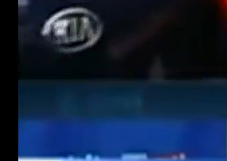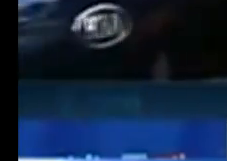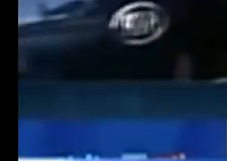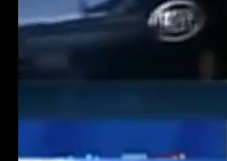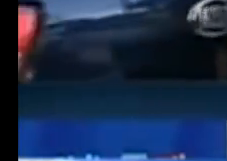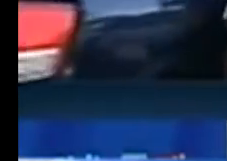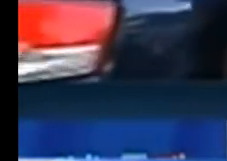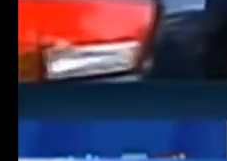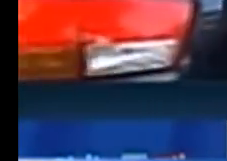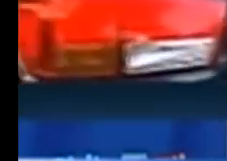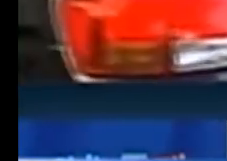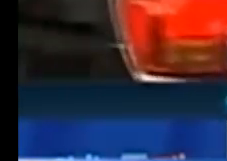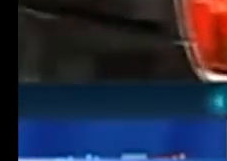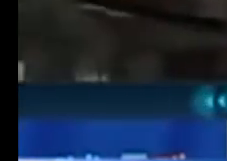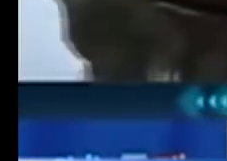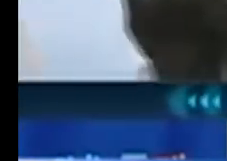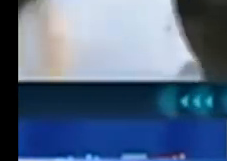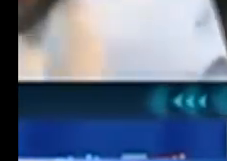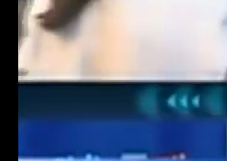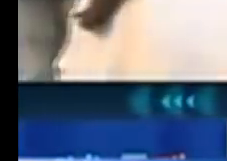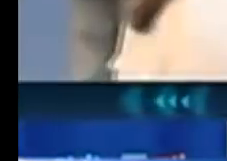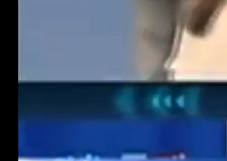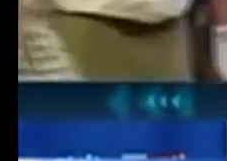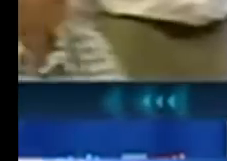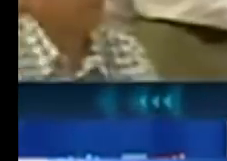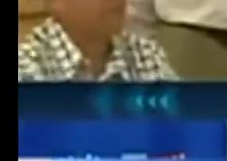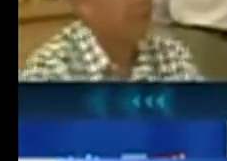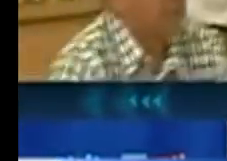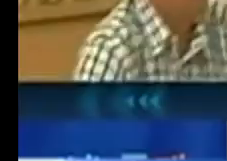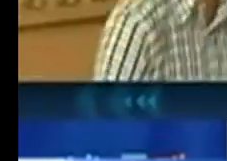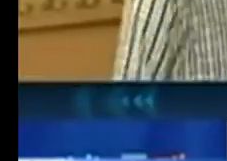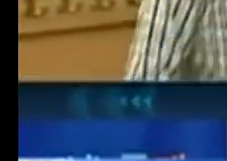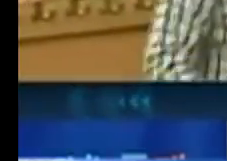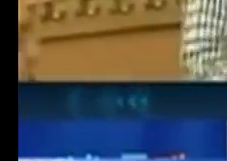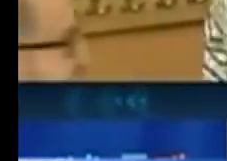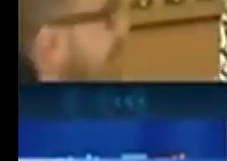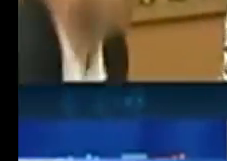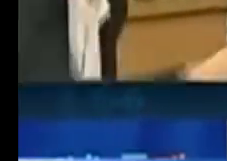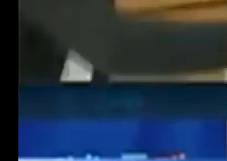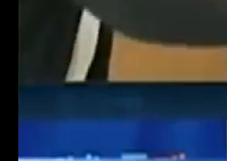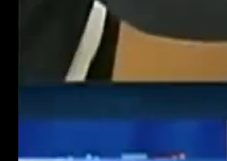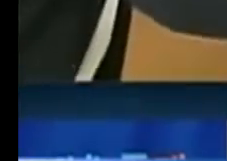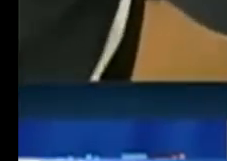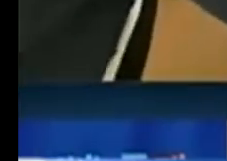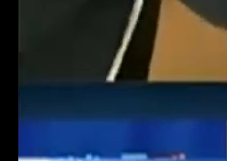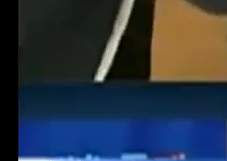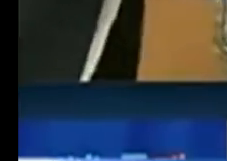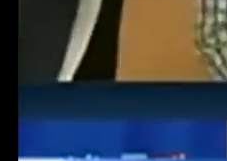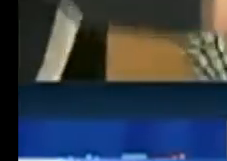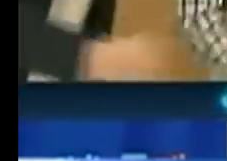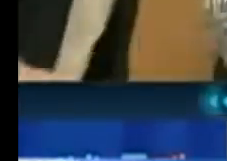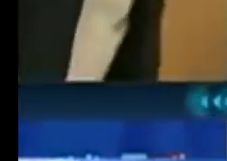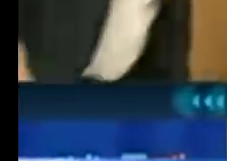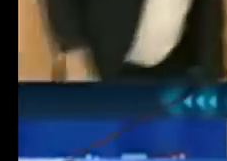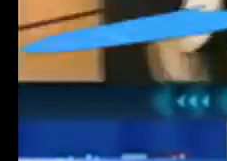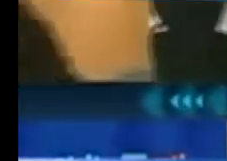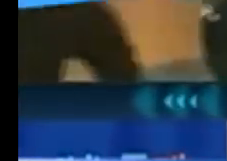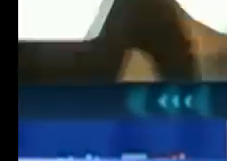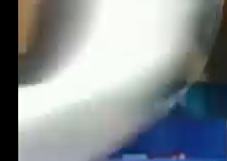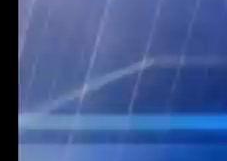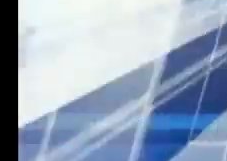Así empieza la noticia, emisión dominical.